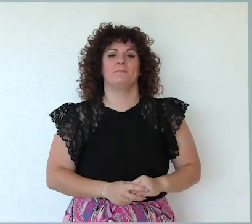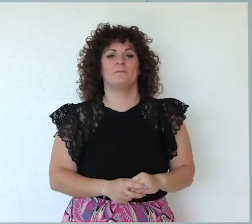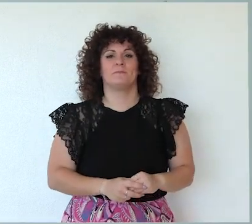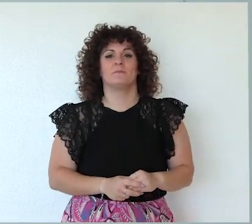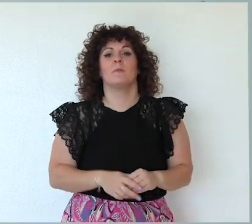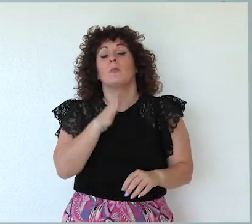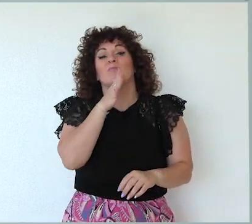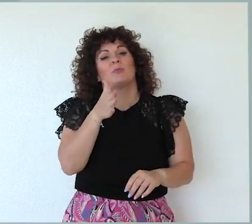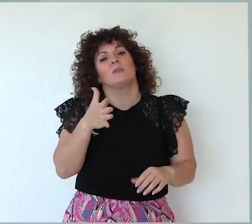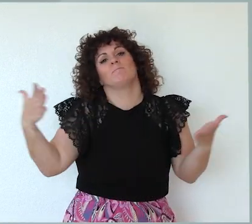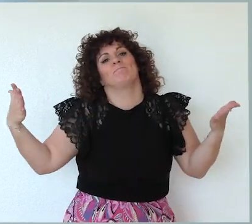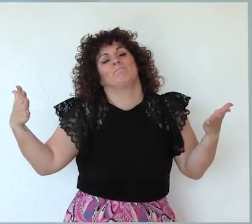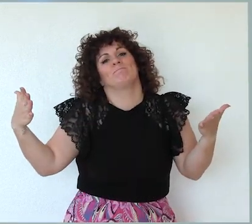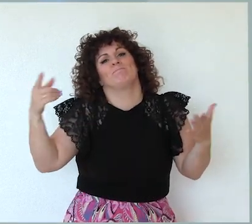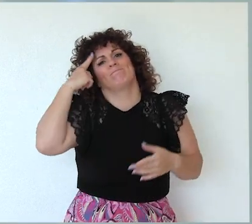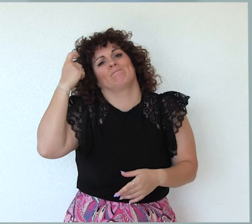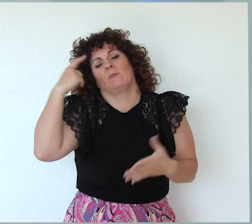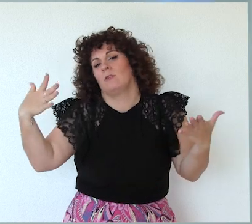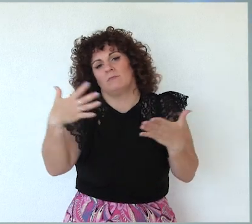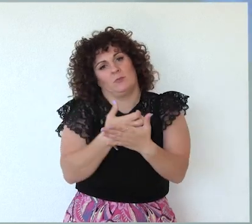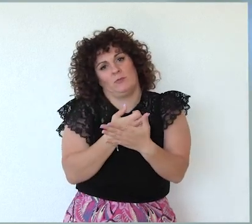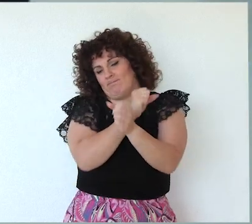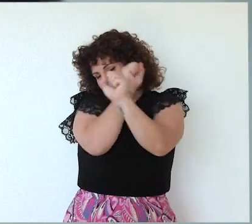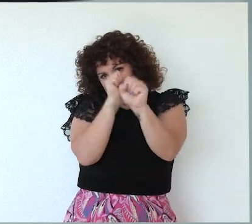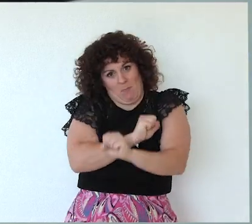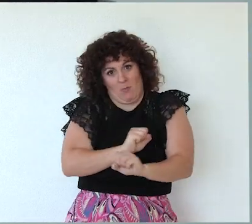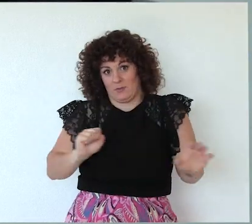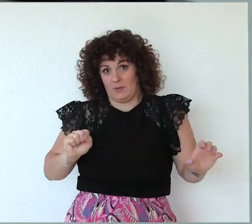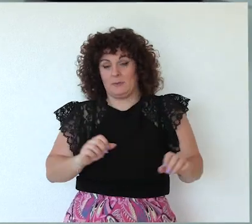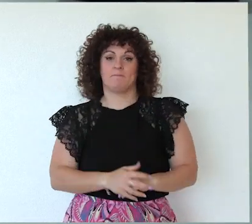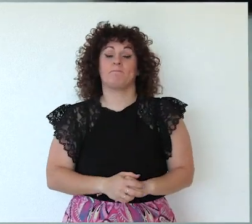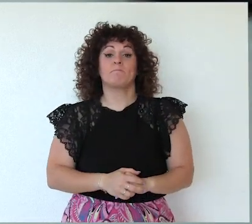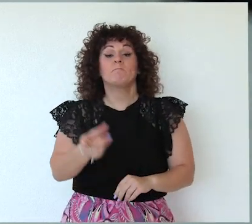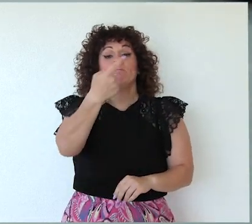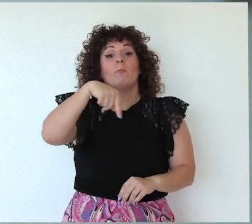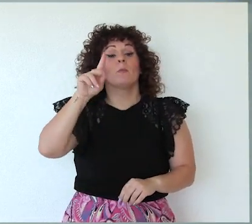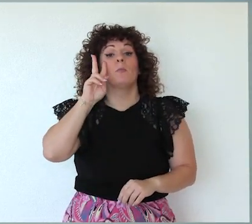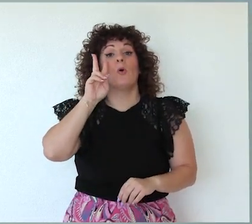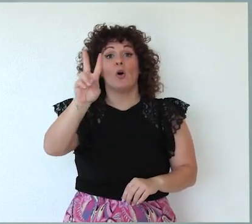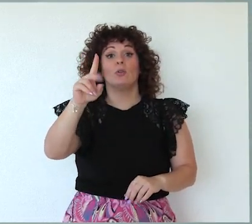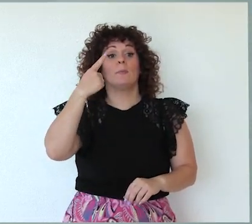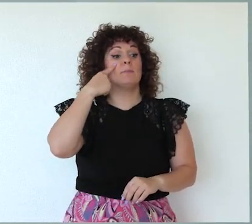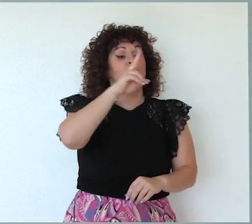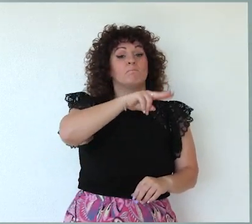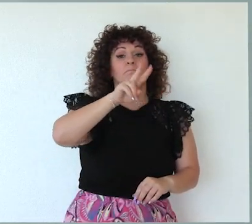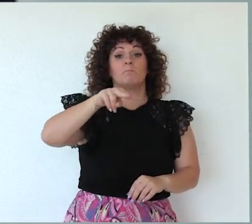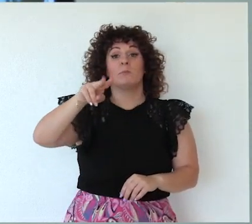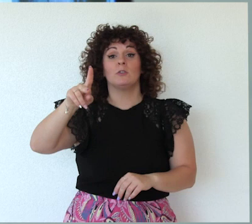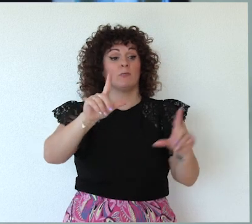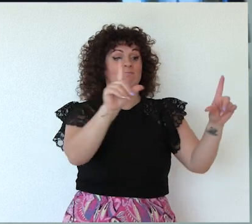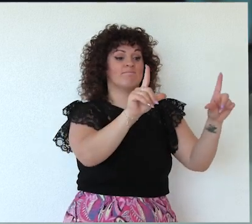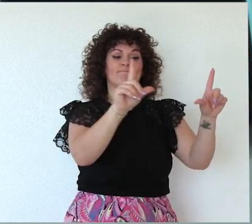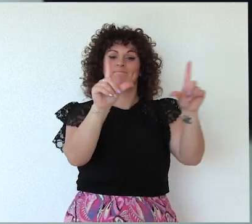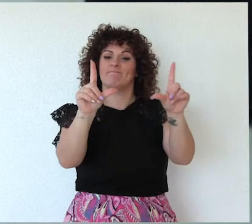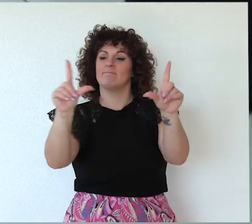asociados, porque no es posible recordarlo todo. Como veis, esta exposición se compone